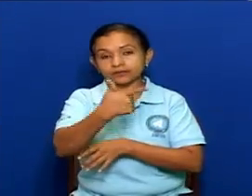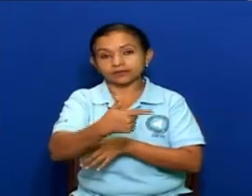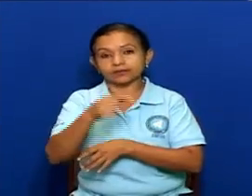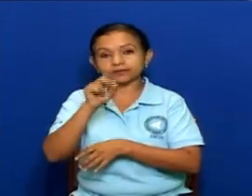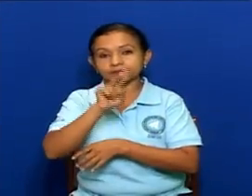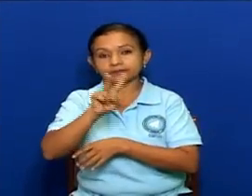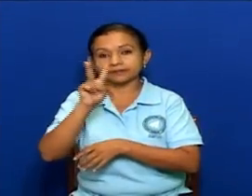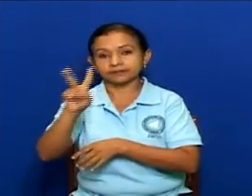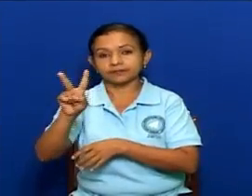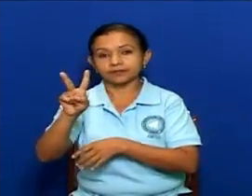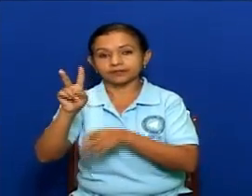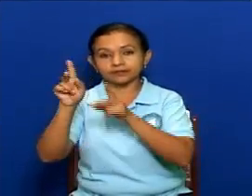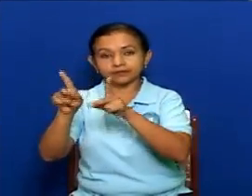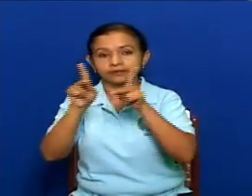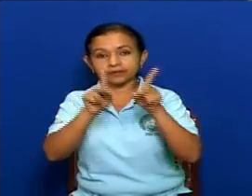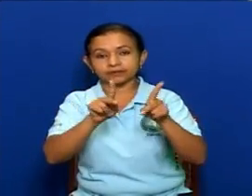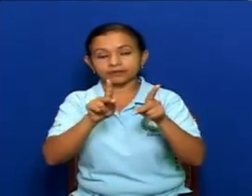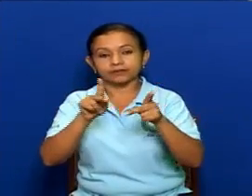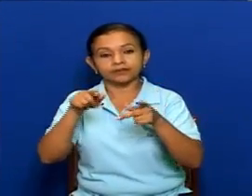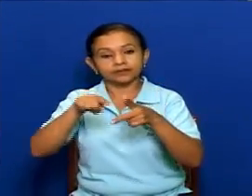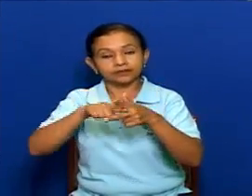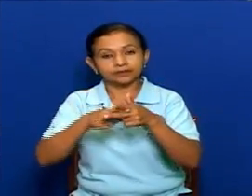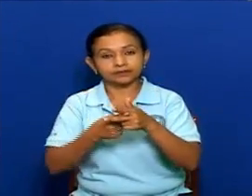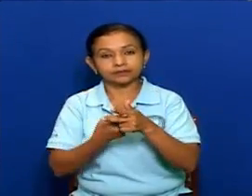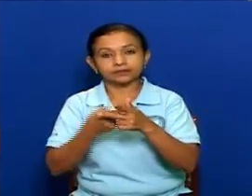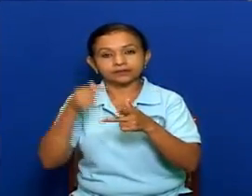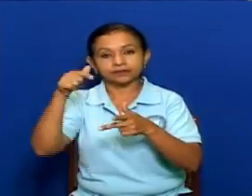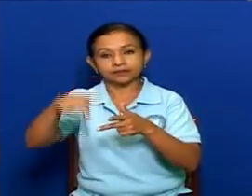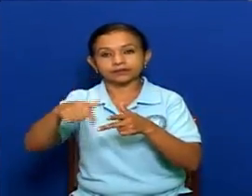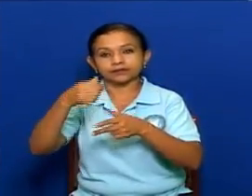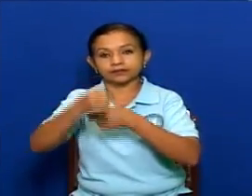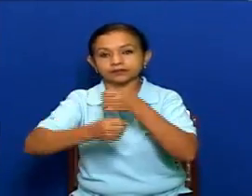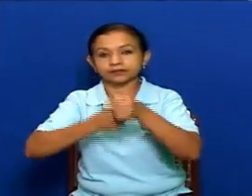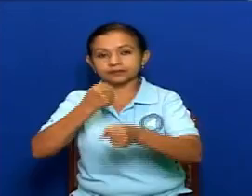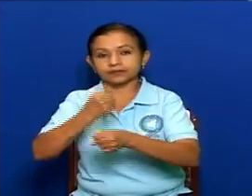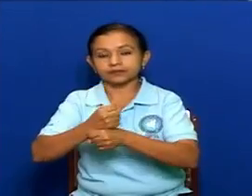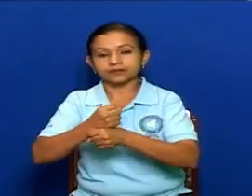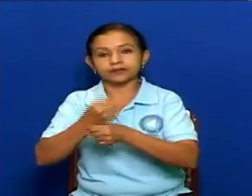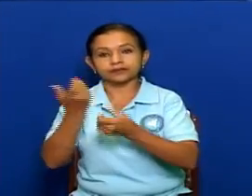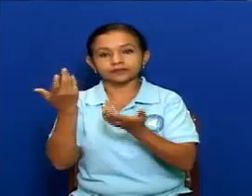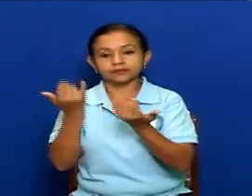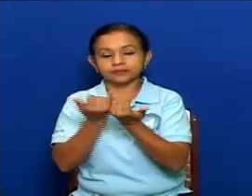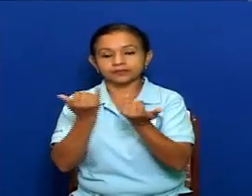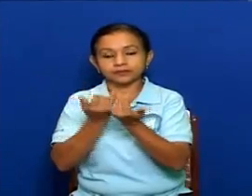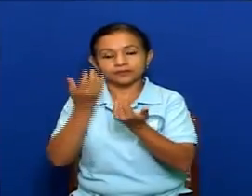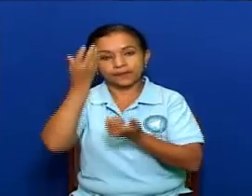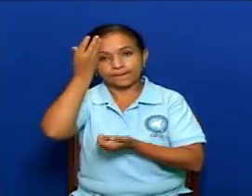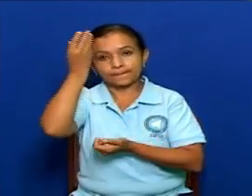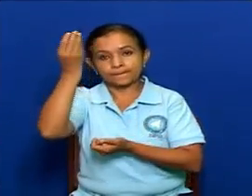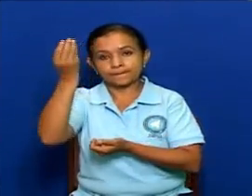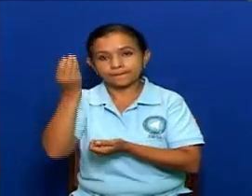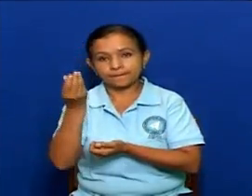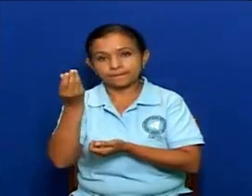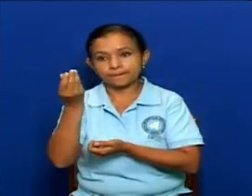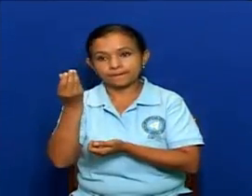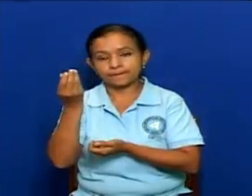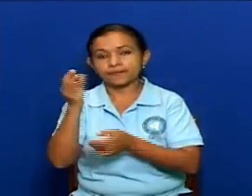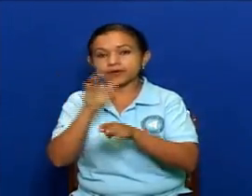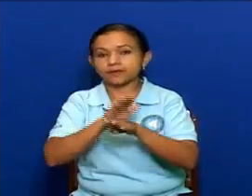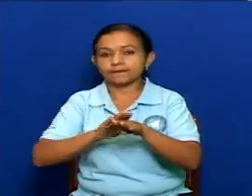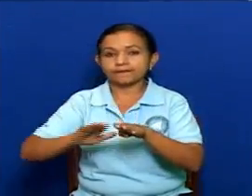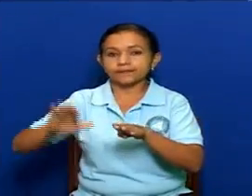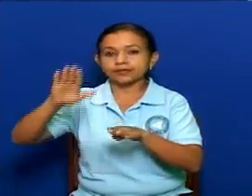colaboradores que desde esa etapa hasta esta etapa se van a bachillerar, que son los más antiguos que